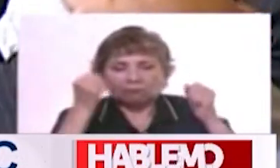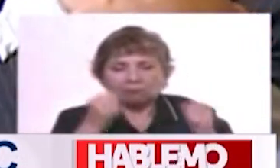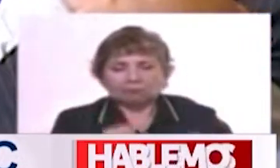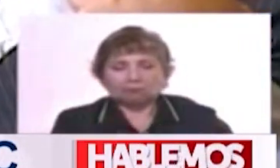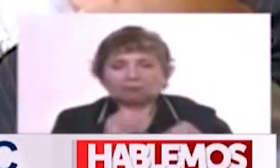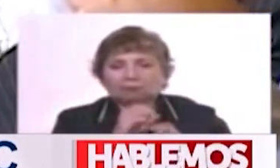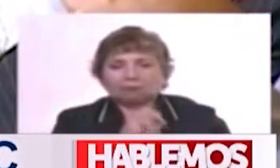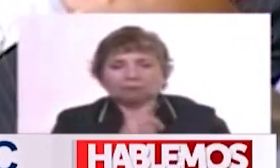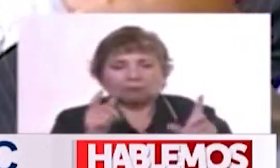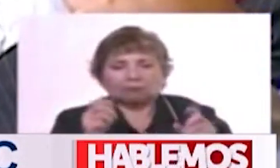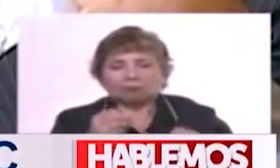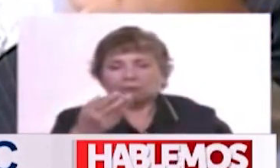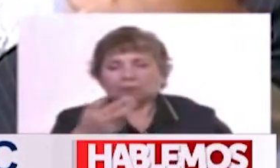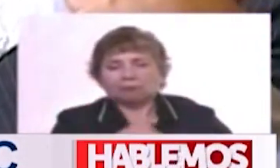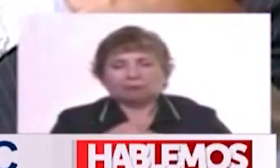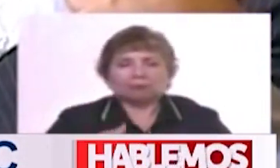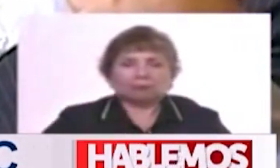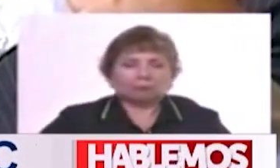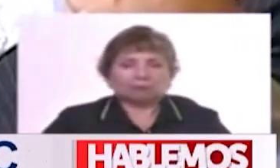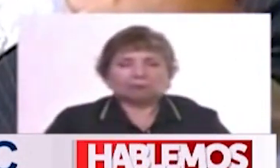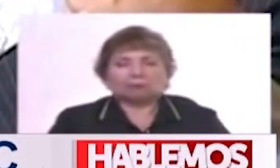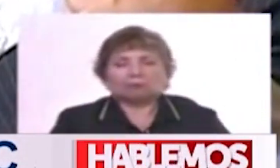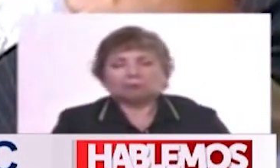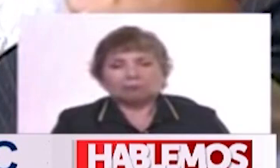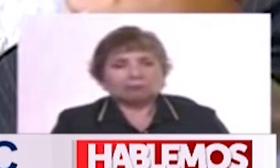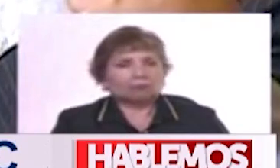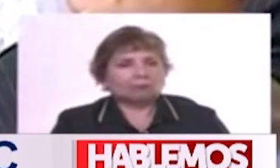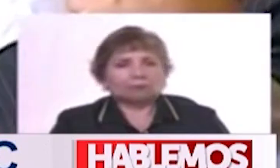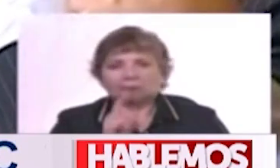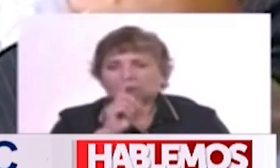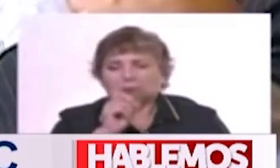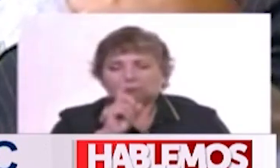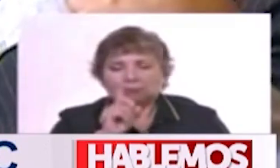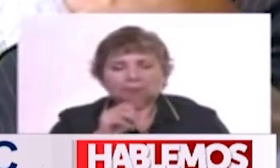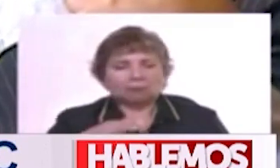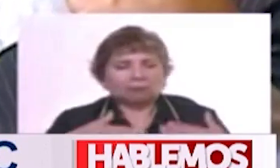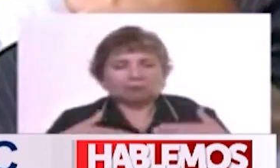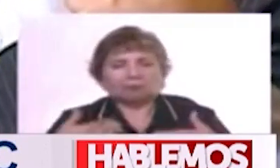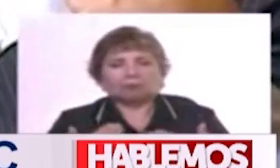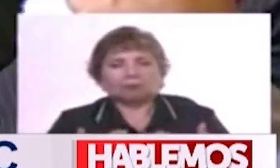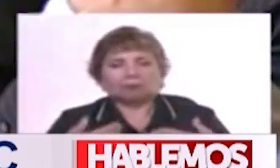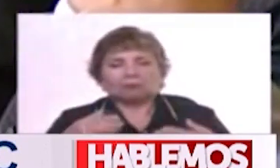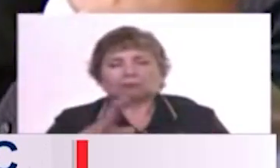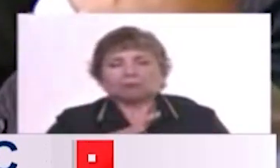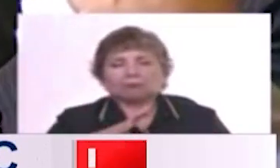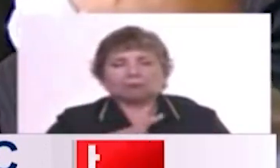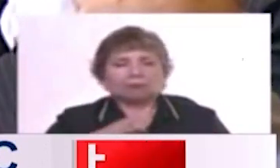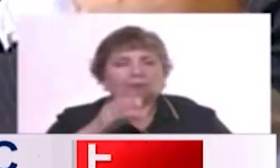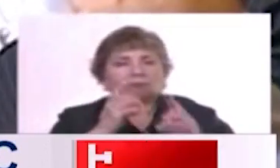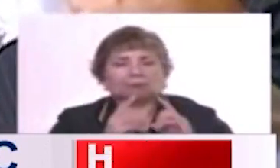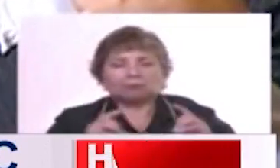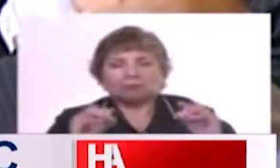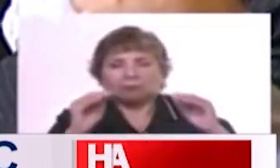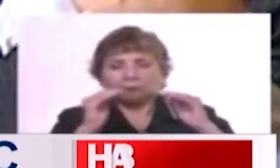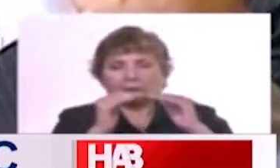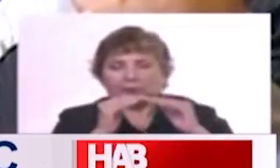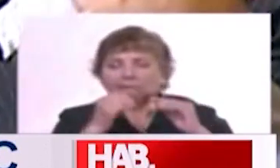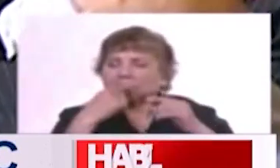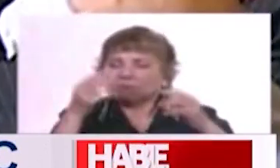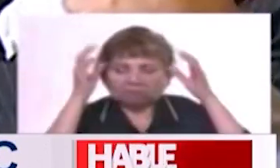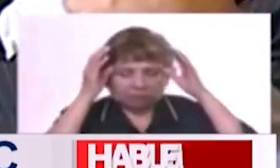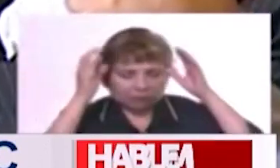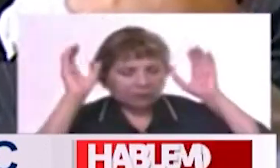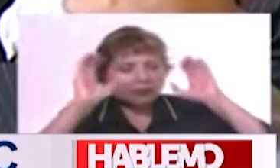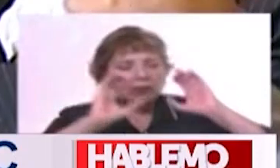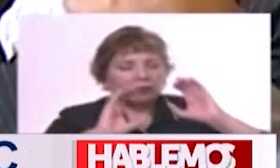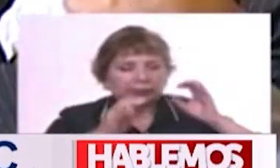extrema del presidente. Pero no puedo, por principios democráticos, estar de acuerdo con